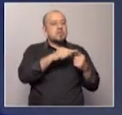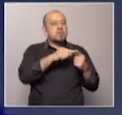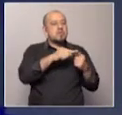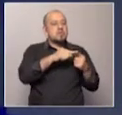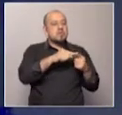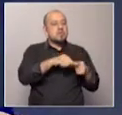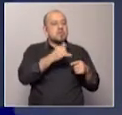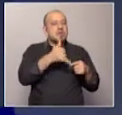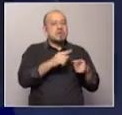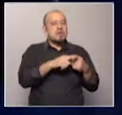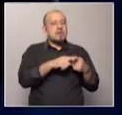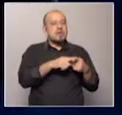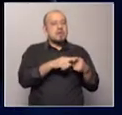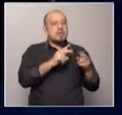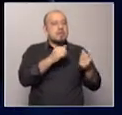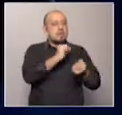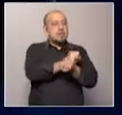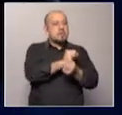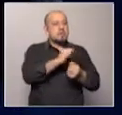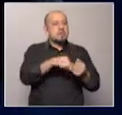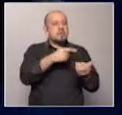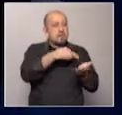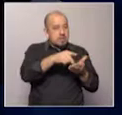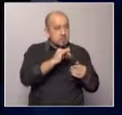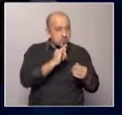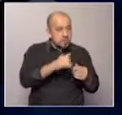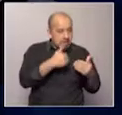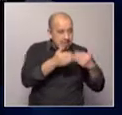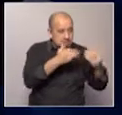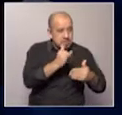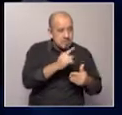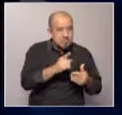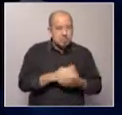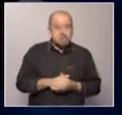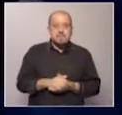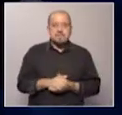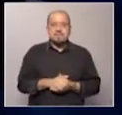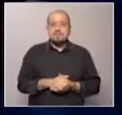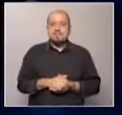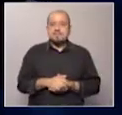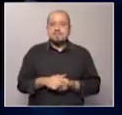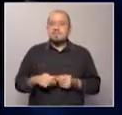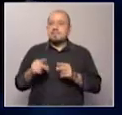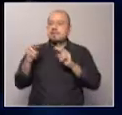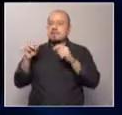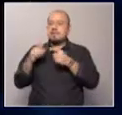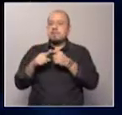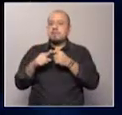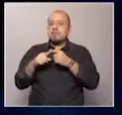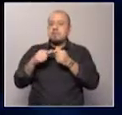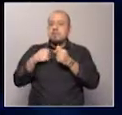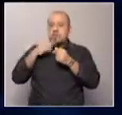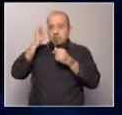consumos problemáticos en privados de libertad vas caminando bueno en la la comisión bicameral de seis metros y una penitenciario que yo creo que